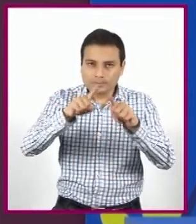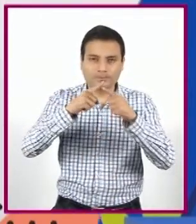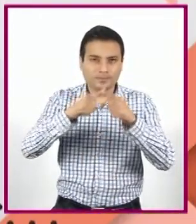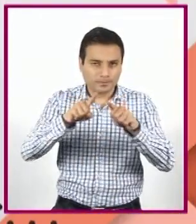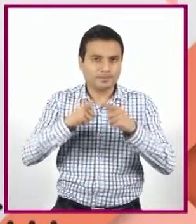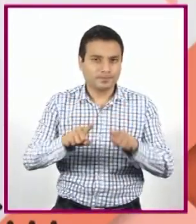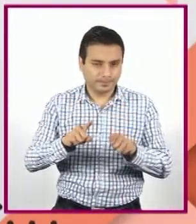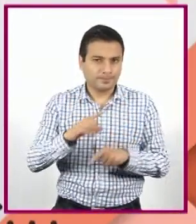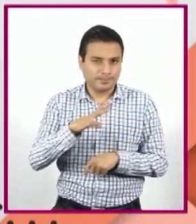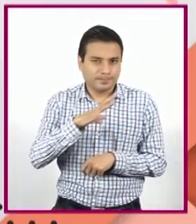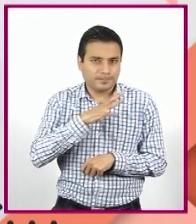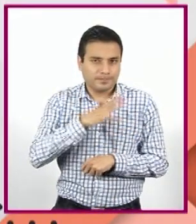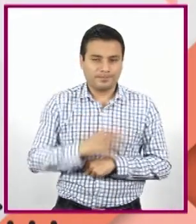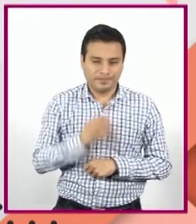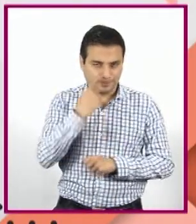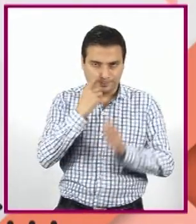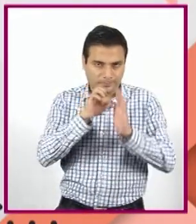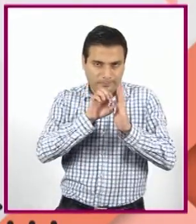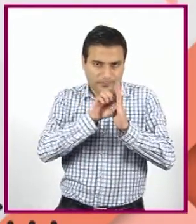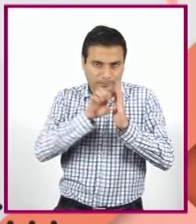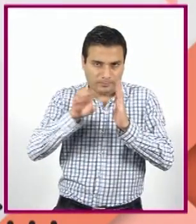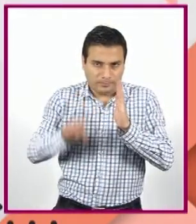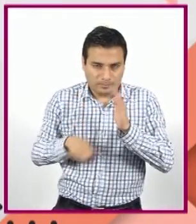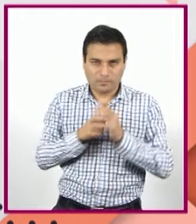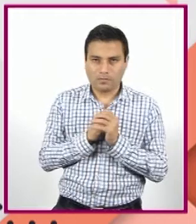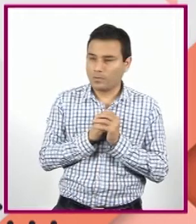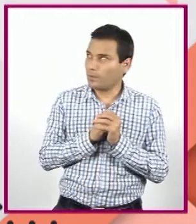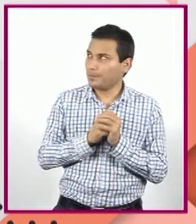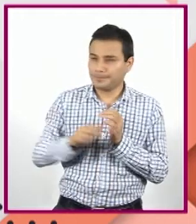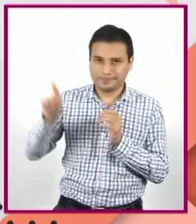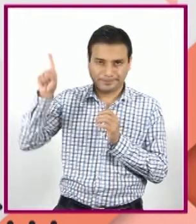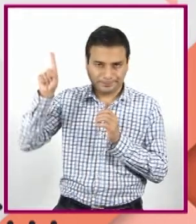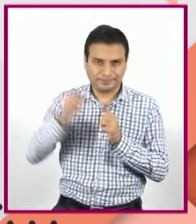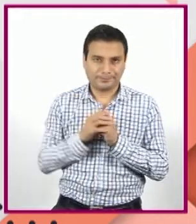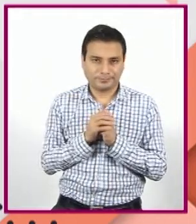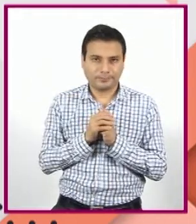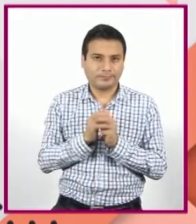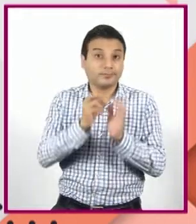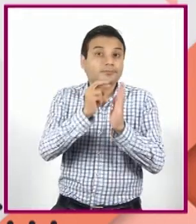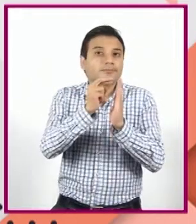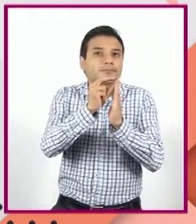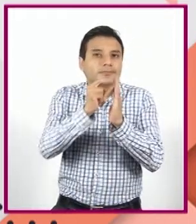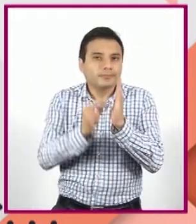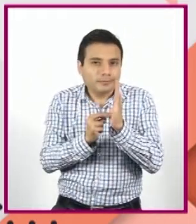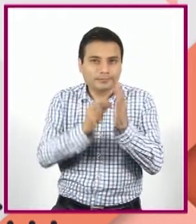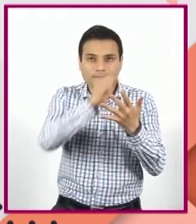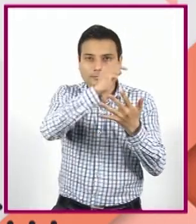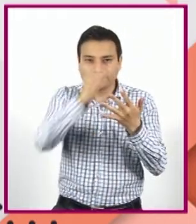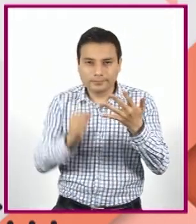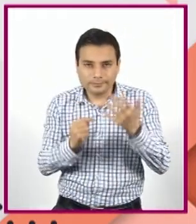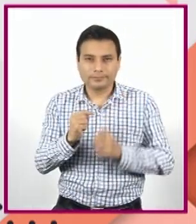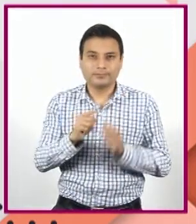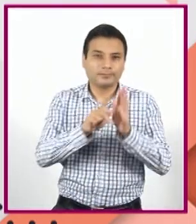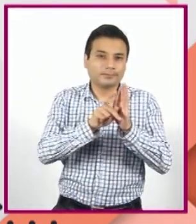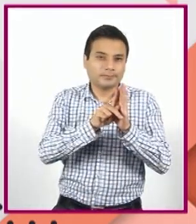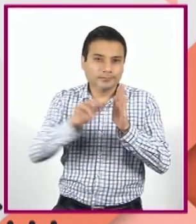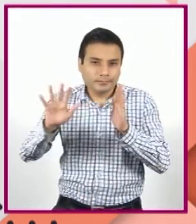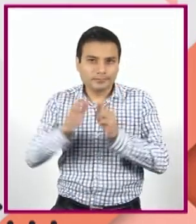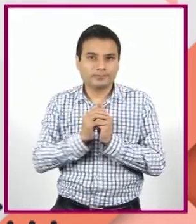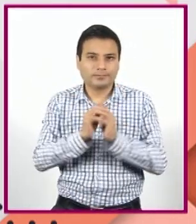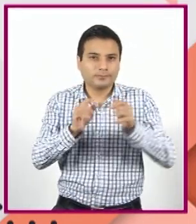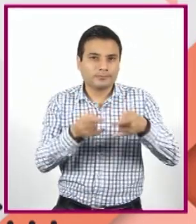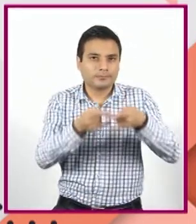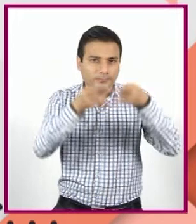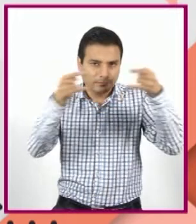contiene. Por ejemplo, si tuvieran frente a ustedes un reglamento, un periódico y un cuento,